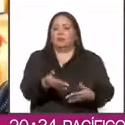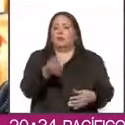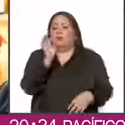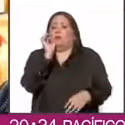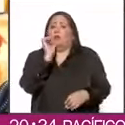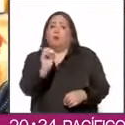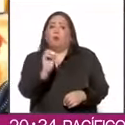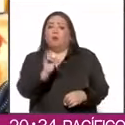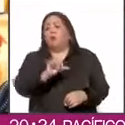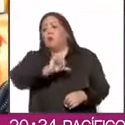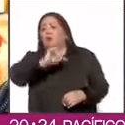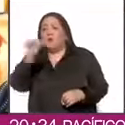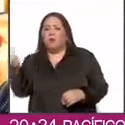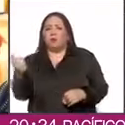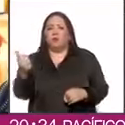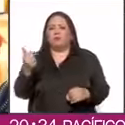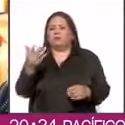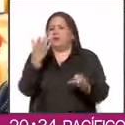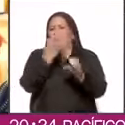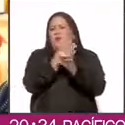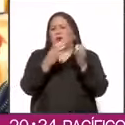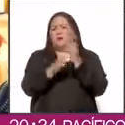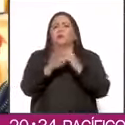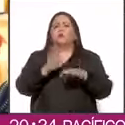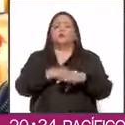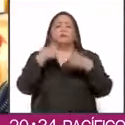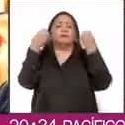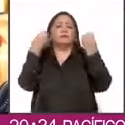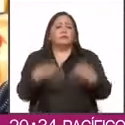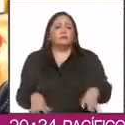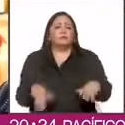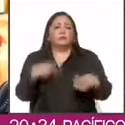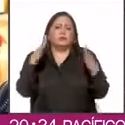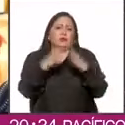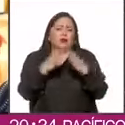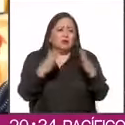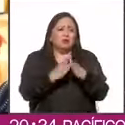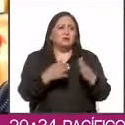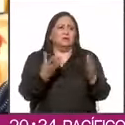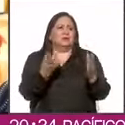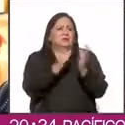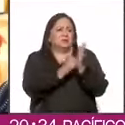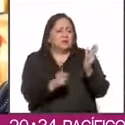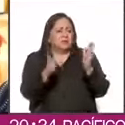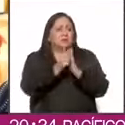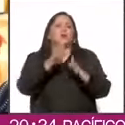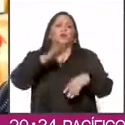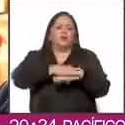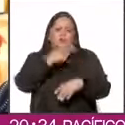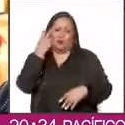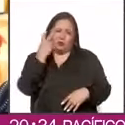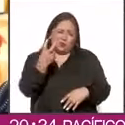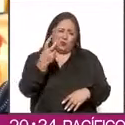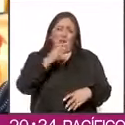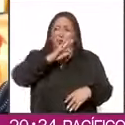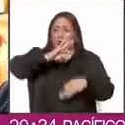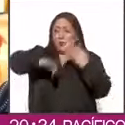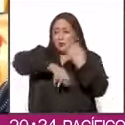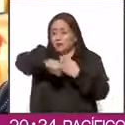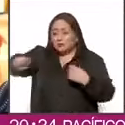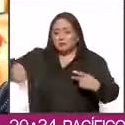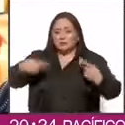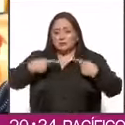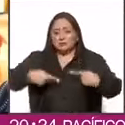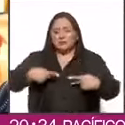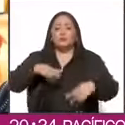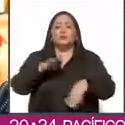con otras de mayores ingresos que perdieron sus residencias. Por ellas y por ellos, por